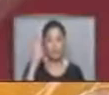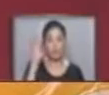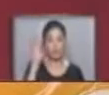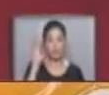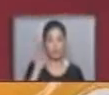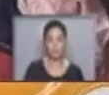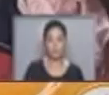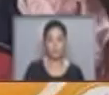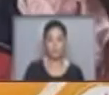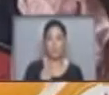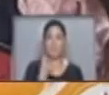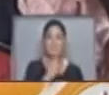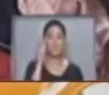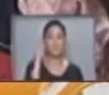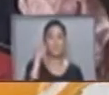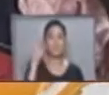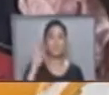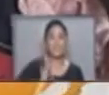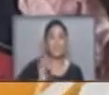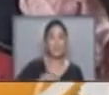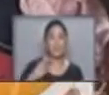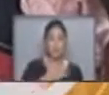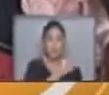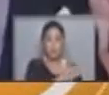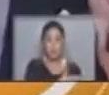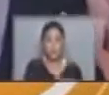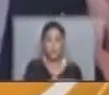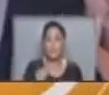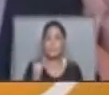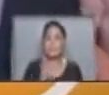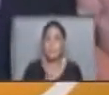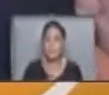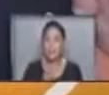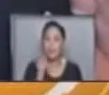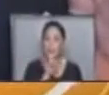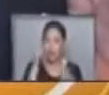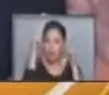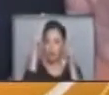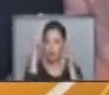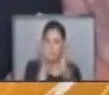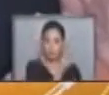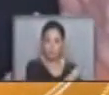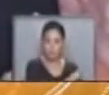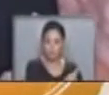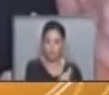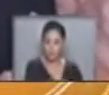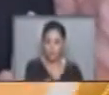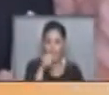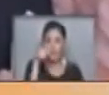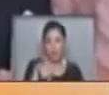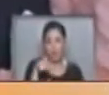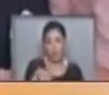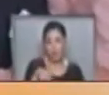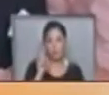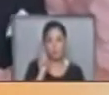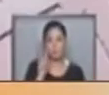no interesa o no... No es un elemento que determine nada. El príncipe se enamoró de una argentina, se casó, la reina le